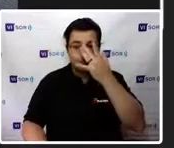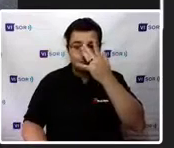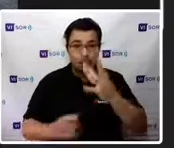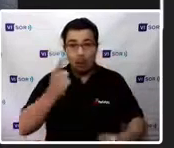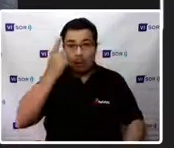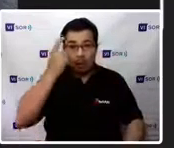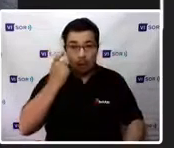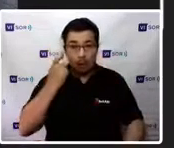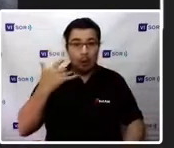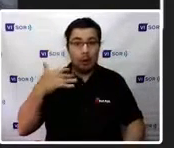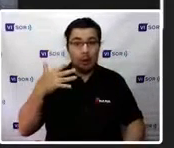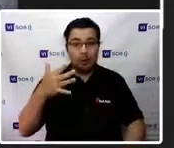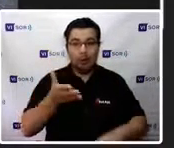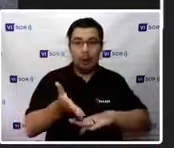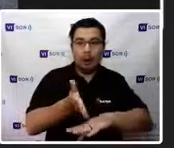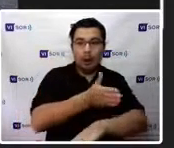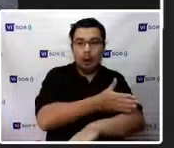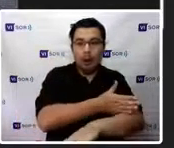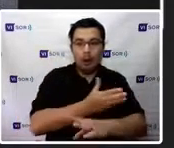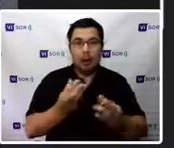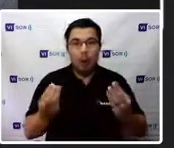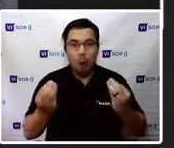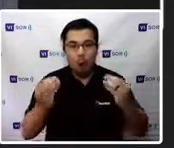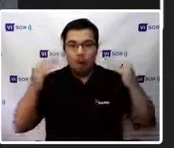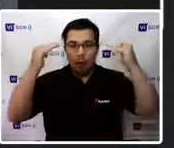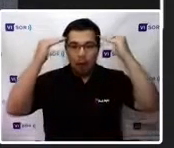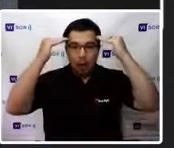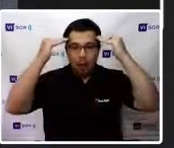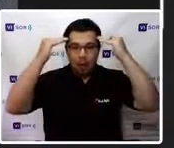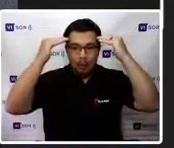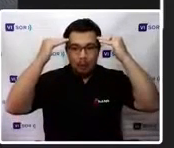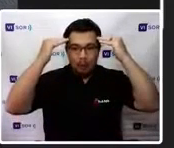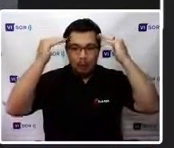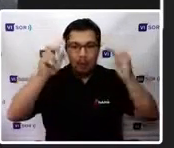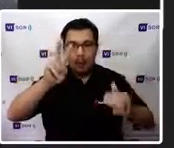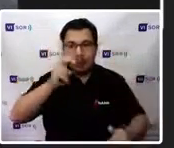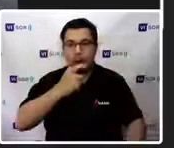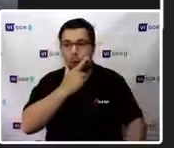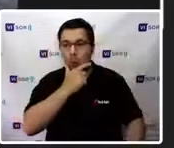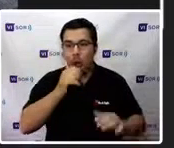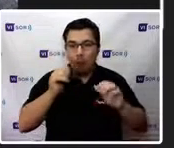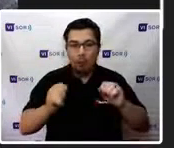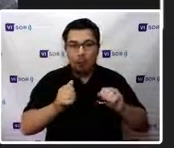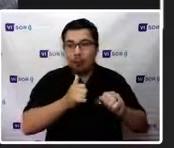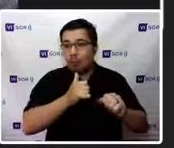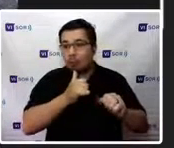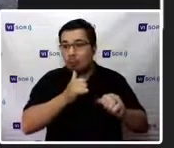físico. La mente sin duda te puede llevar a una cumbre que ni siquiera te lo imaginabas si